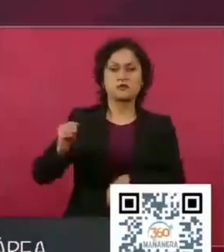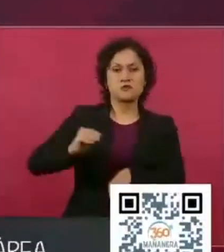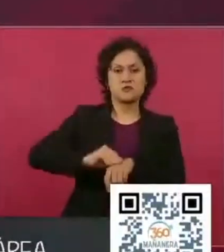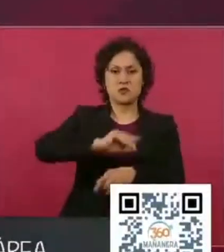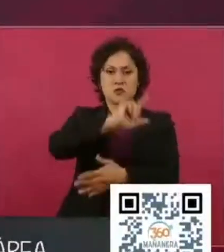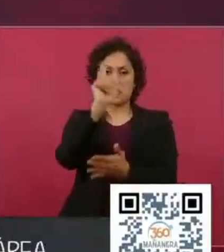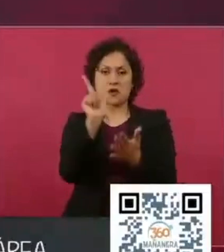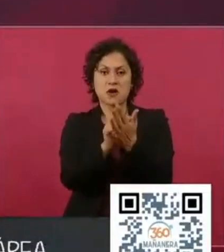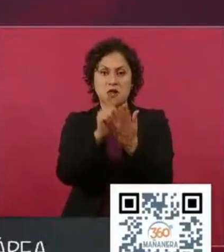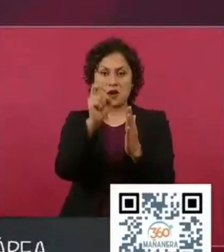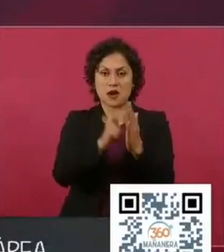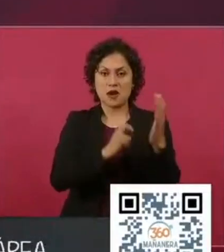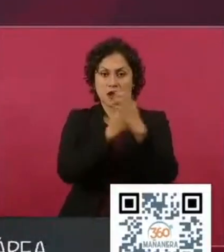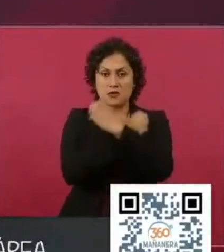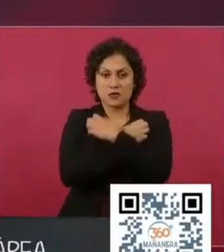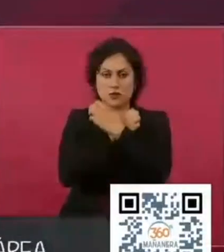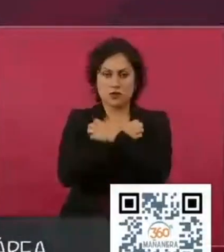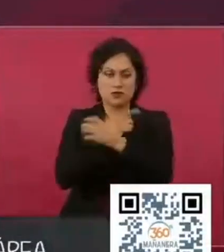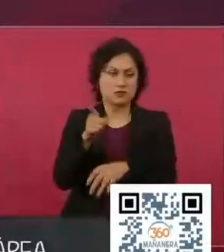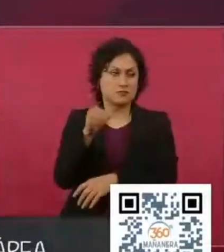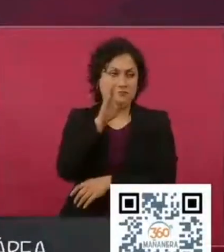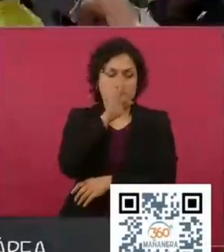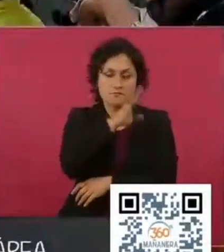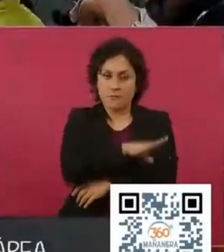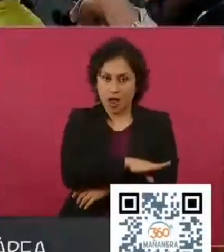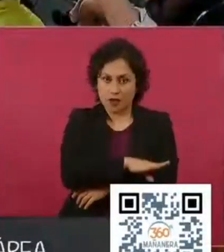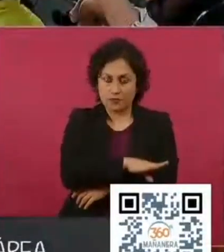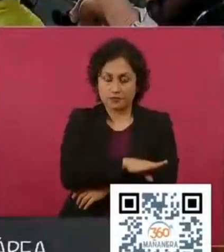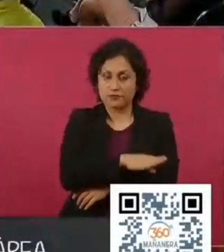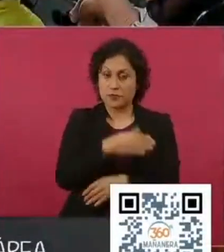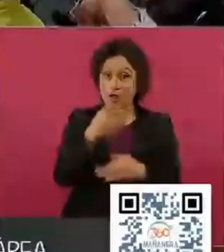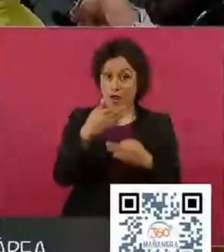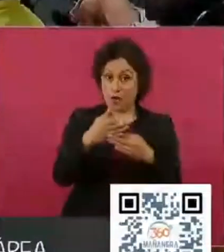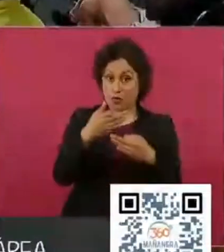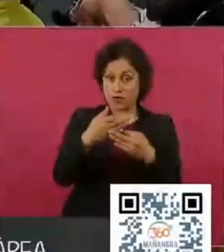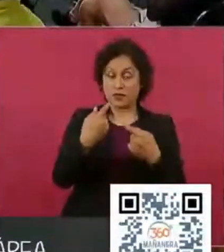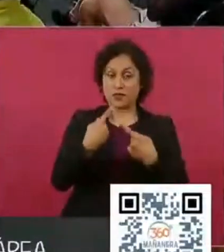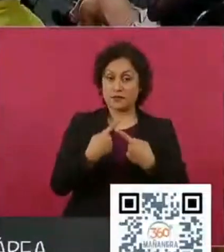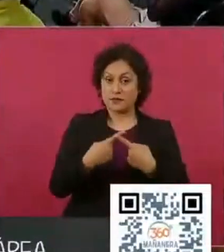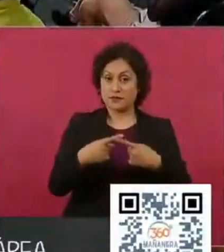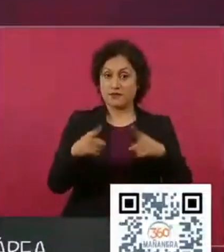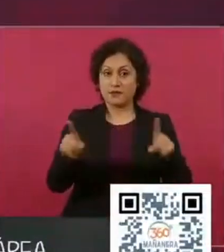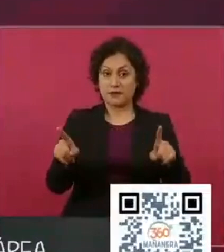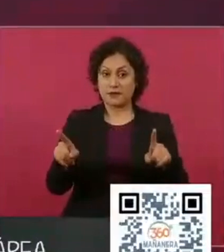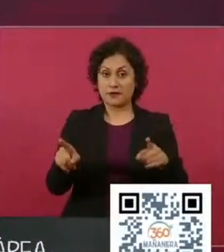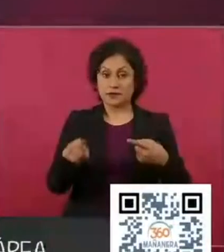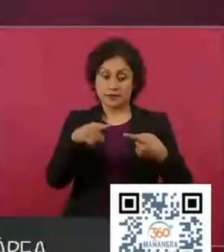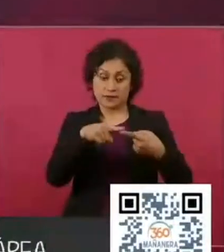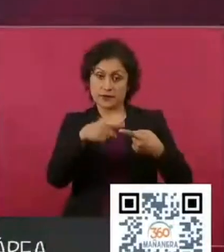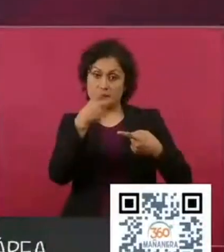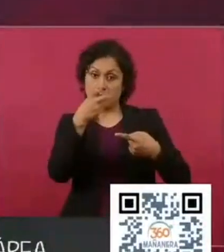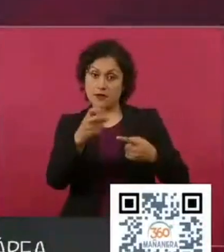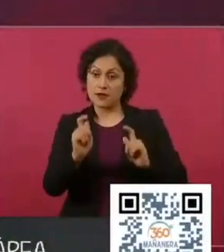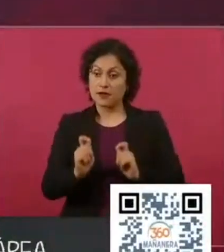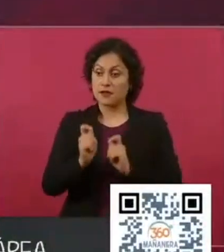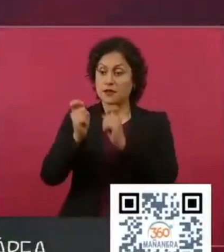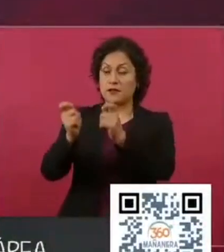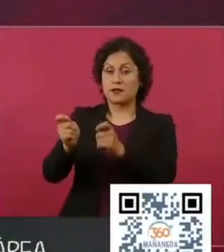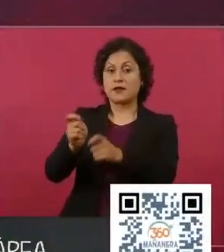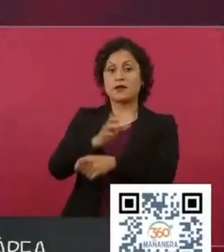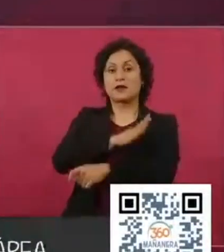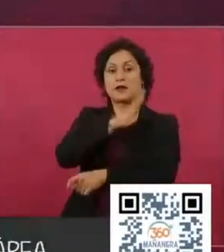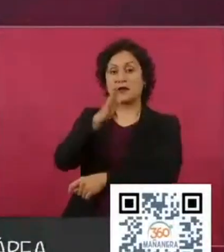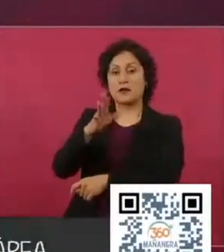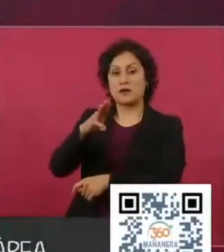reforma educativa Entonces ahora es distinto quién atiende esto El oficial mayor